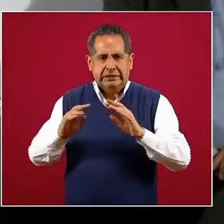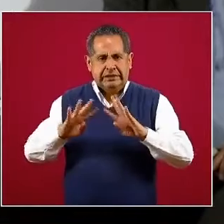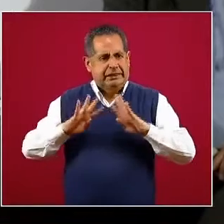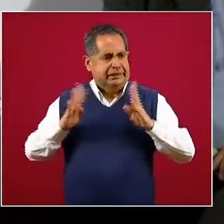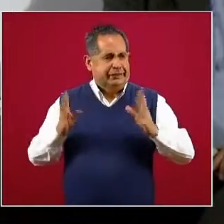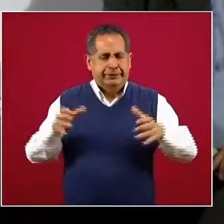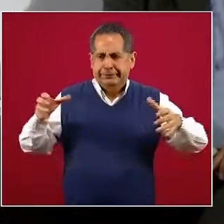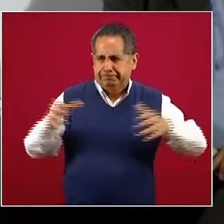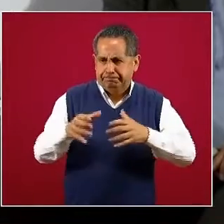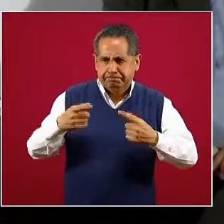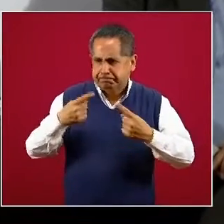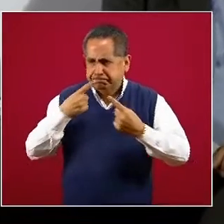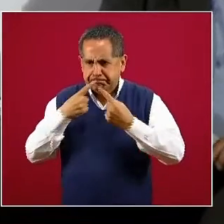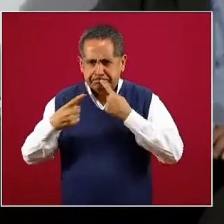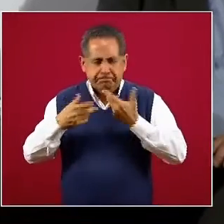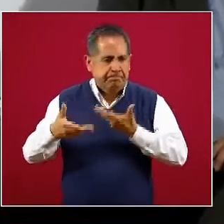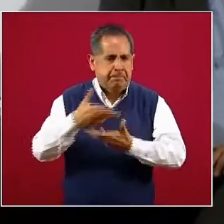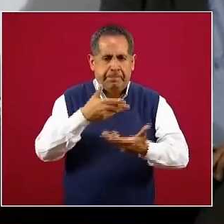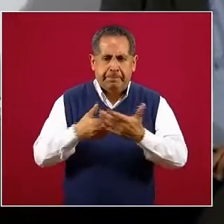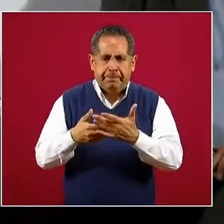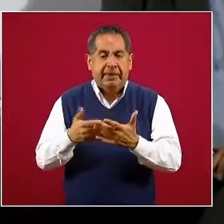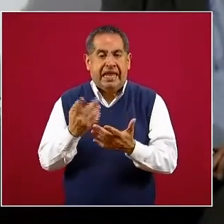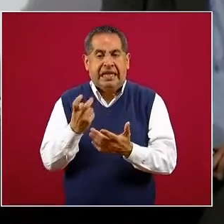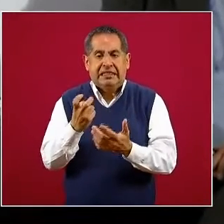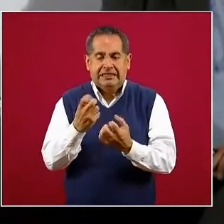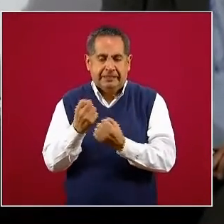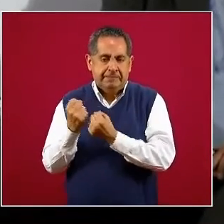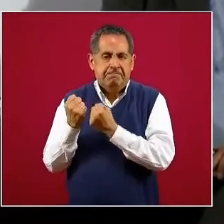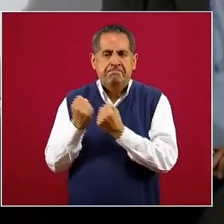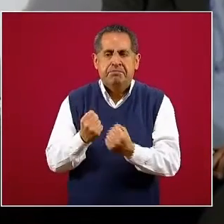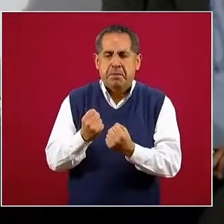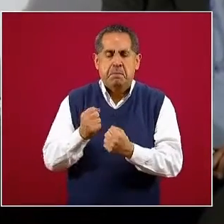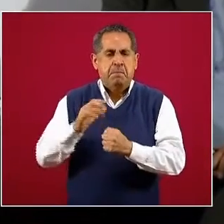suena demasiado, es